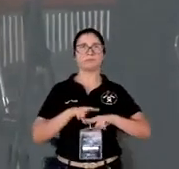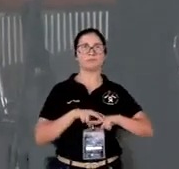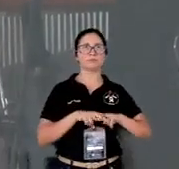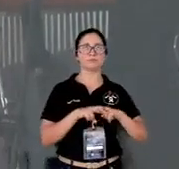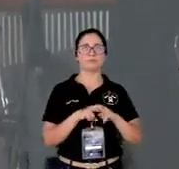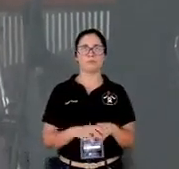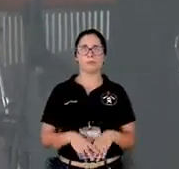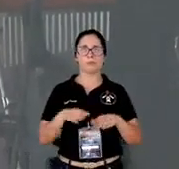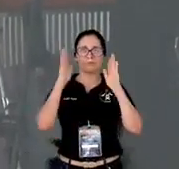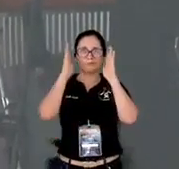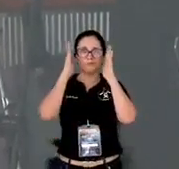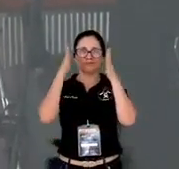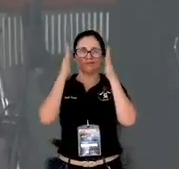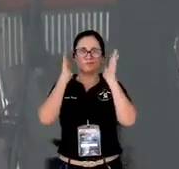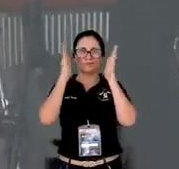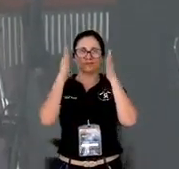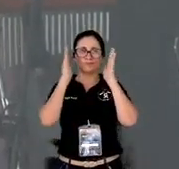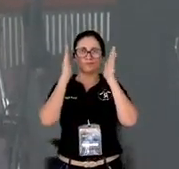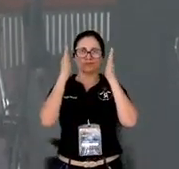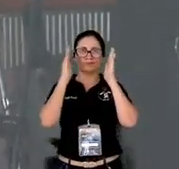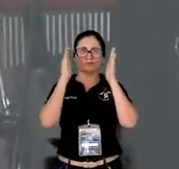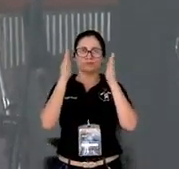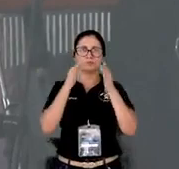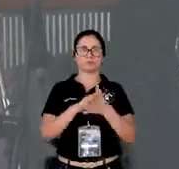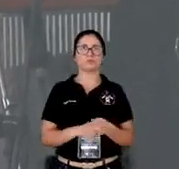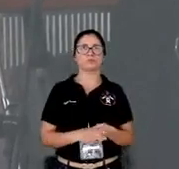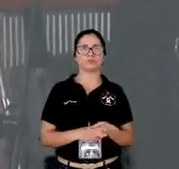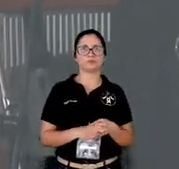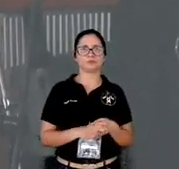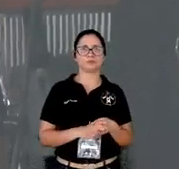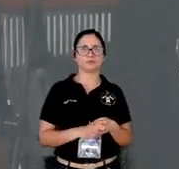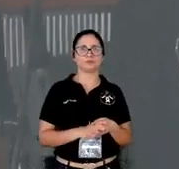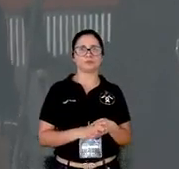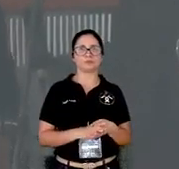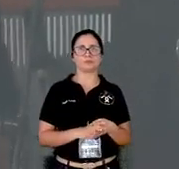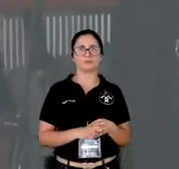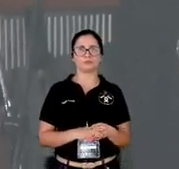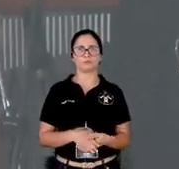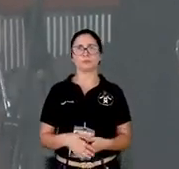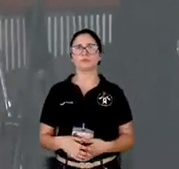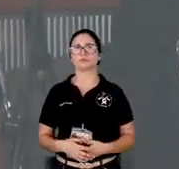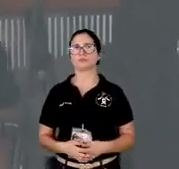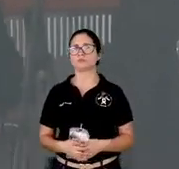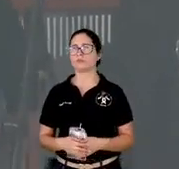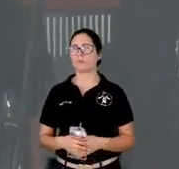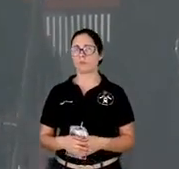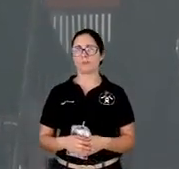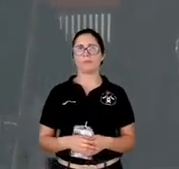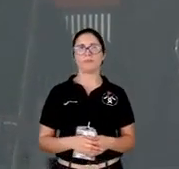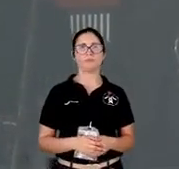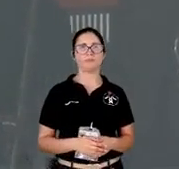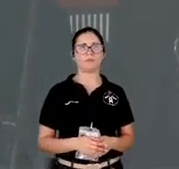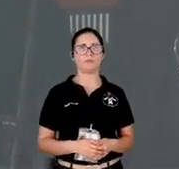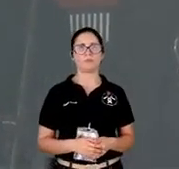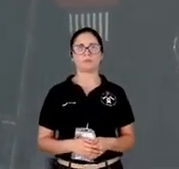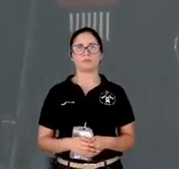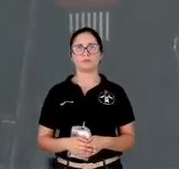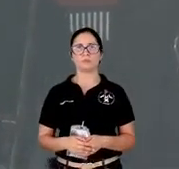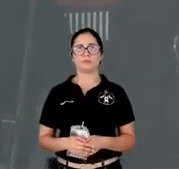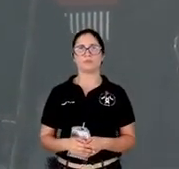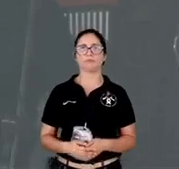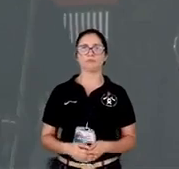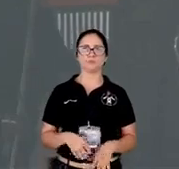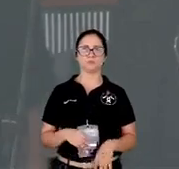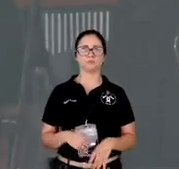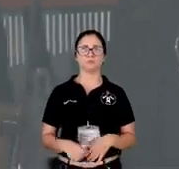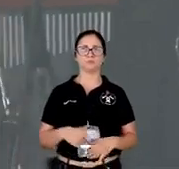a escuchar alabanza a nuestro Dios. Tenemos en esta tarde el grupo